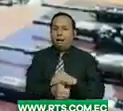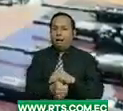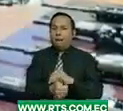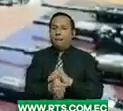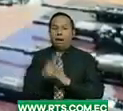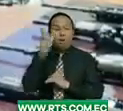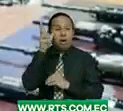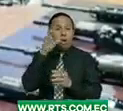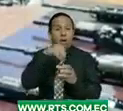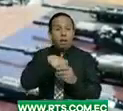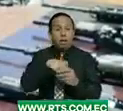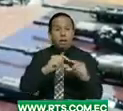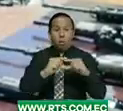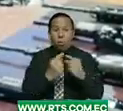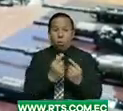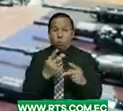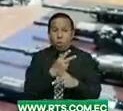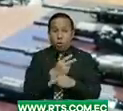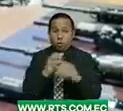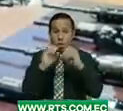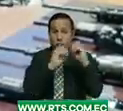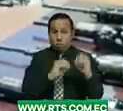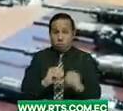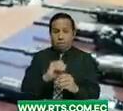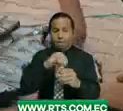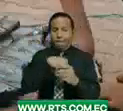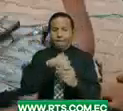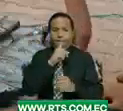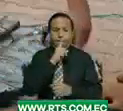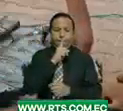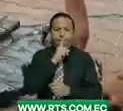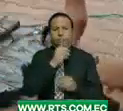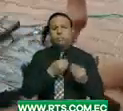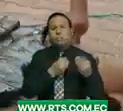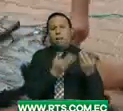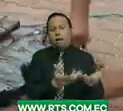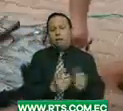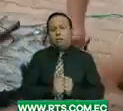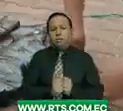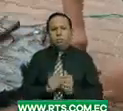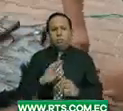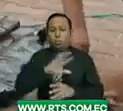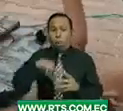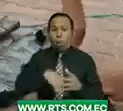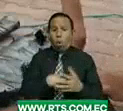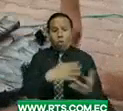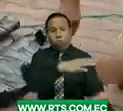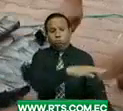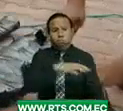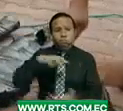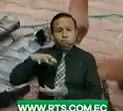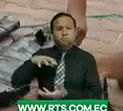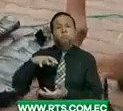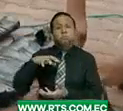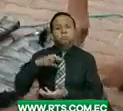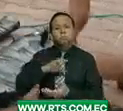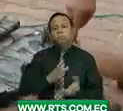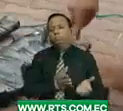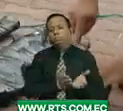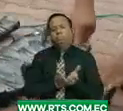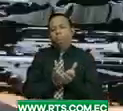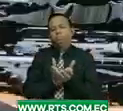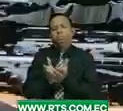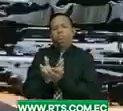grupos delincuenciales armados que operan en el continente. Todo el armamento recuperado fue trasladado a la isla San